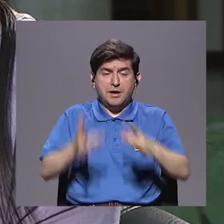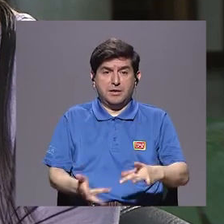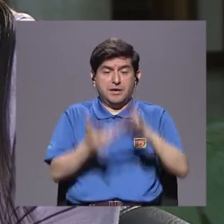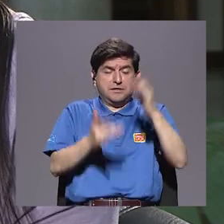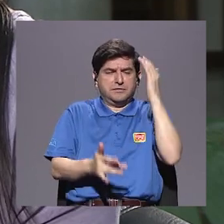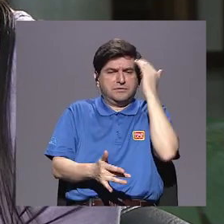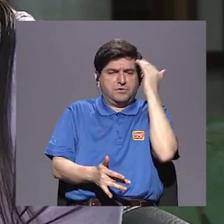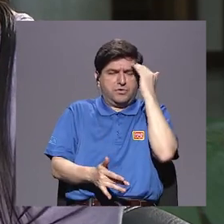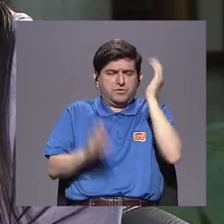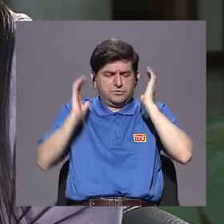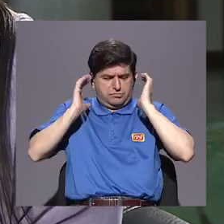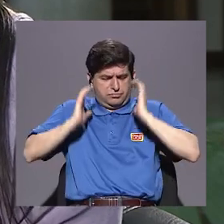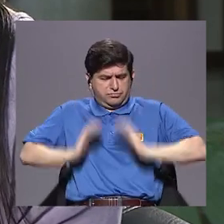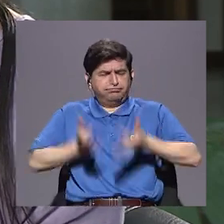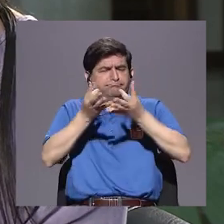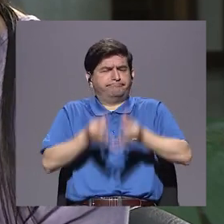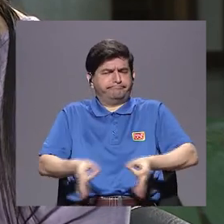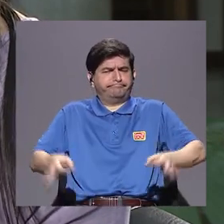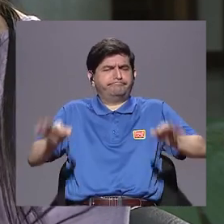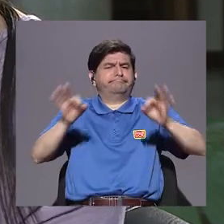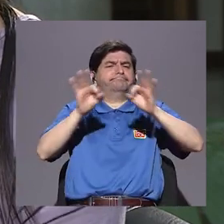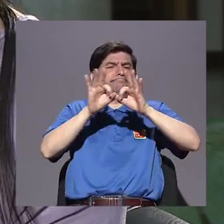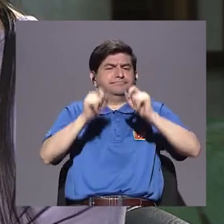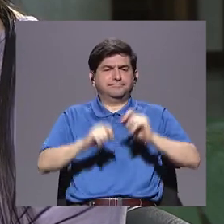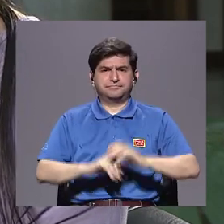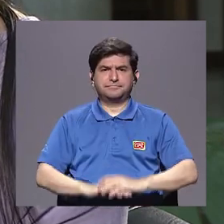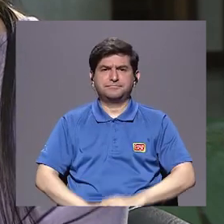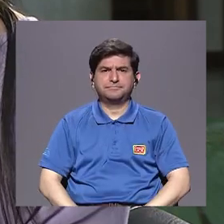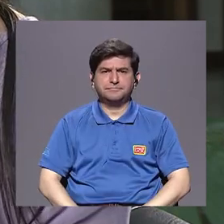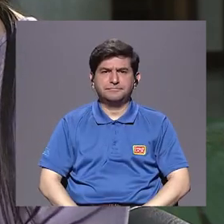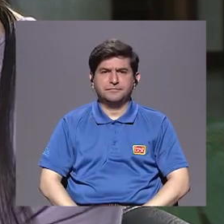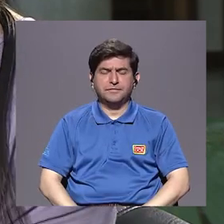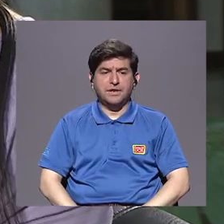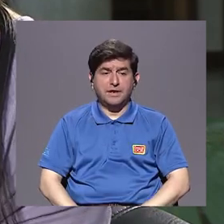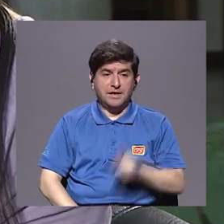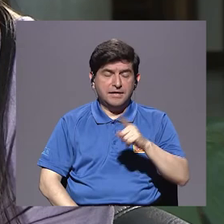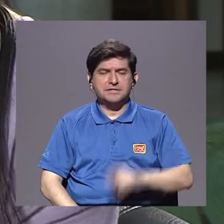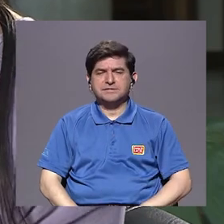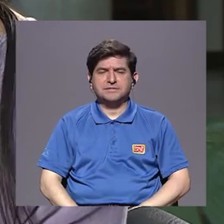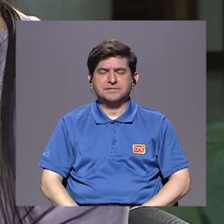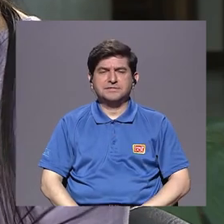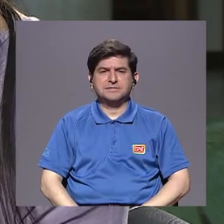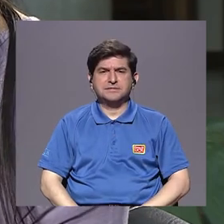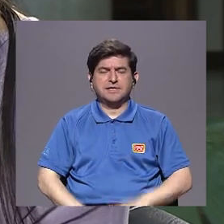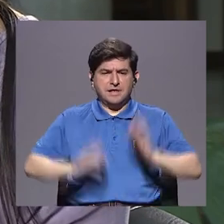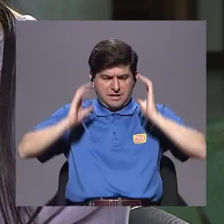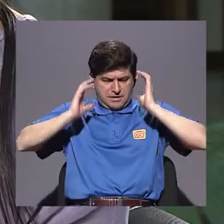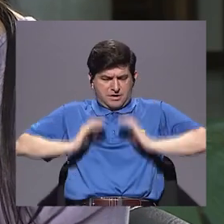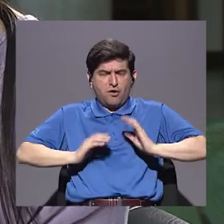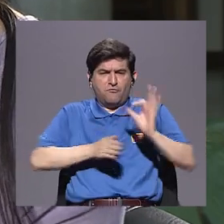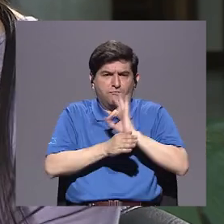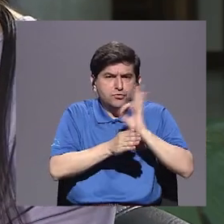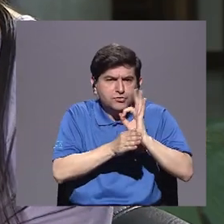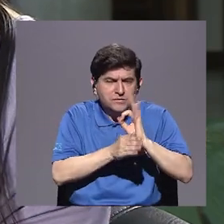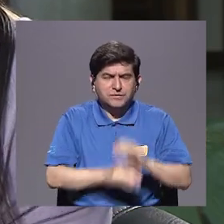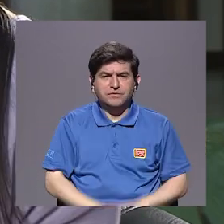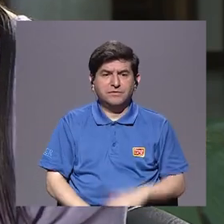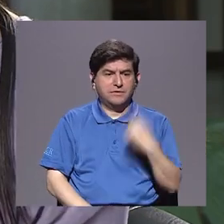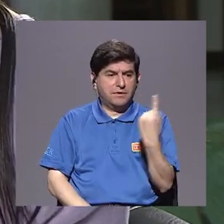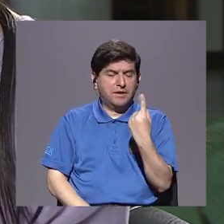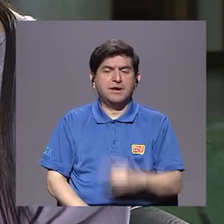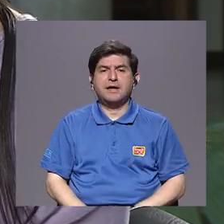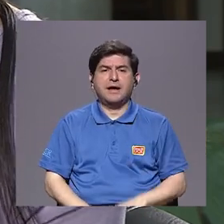tener conocimientos anatómicos importantes, anatomía funcional. Cada